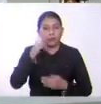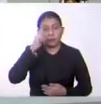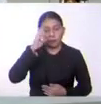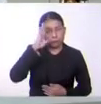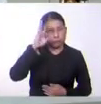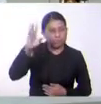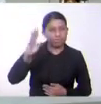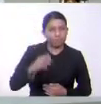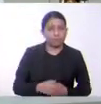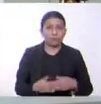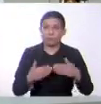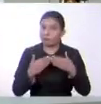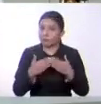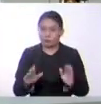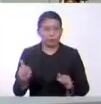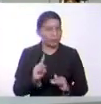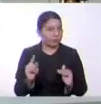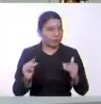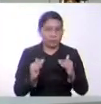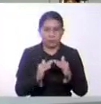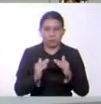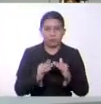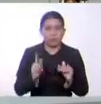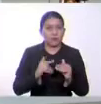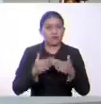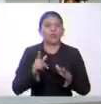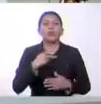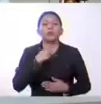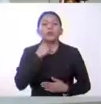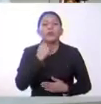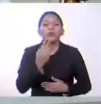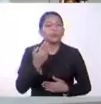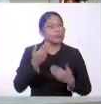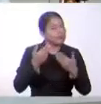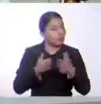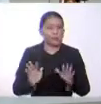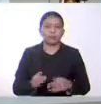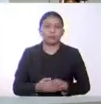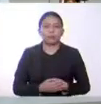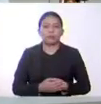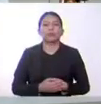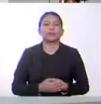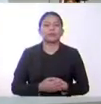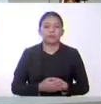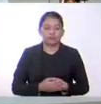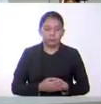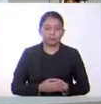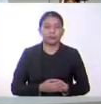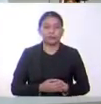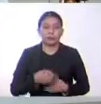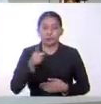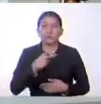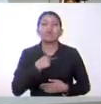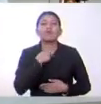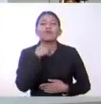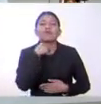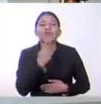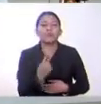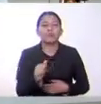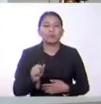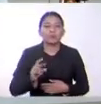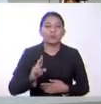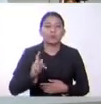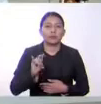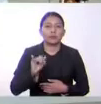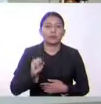una gran diferencia y no corresponde, es una voz más artística. Ok, y esa voz artística, como